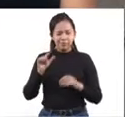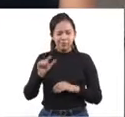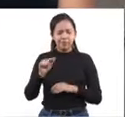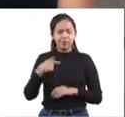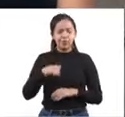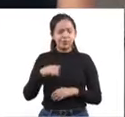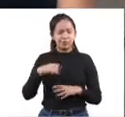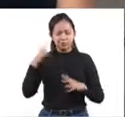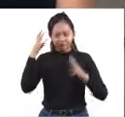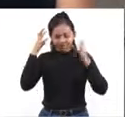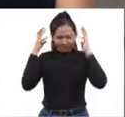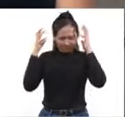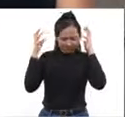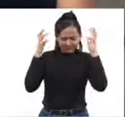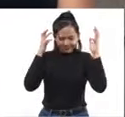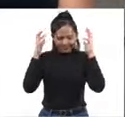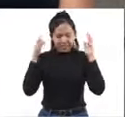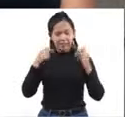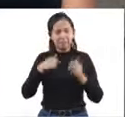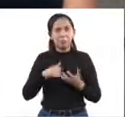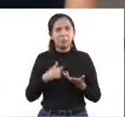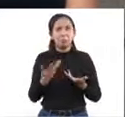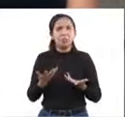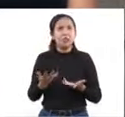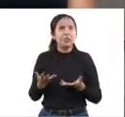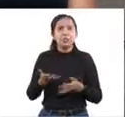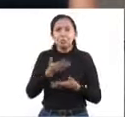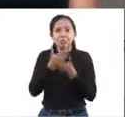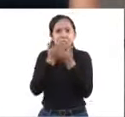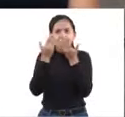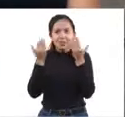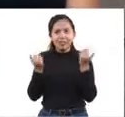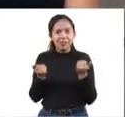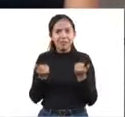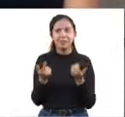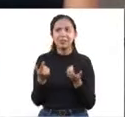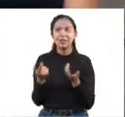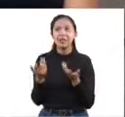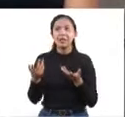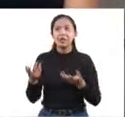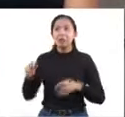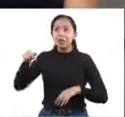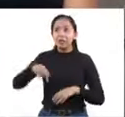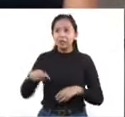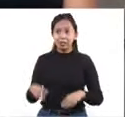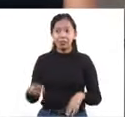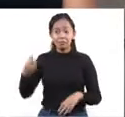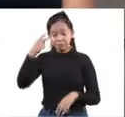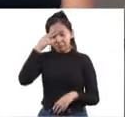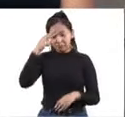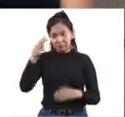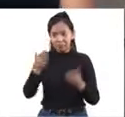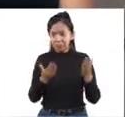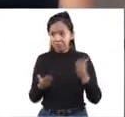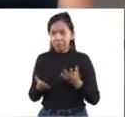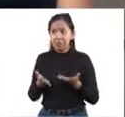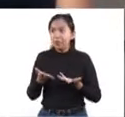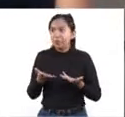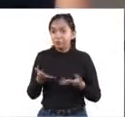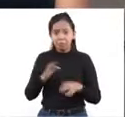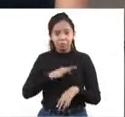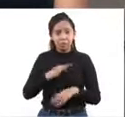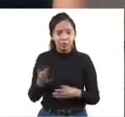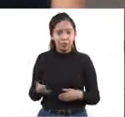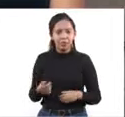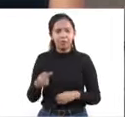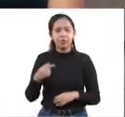sabía mi identidad. No era lo suficientemente mexicana, porque me había americanizado. No